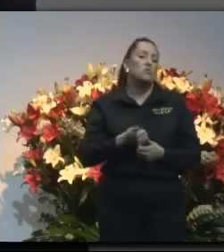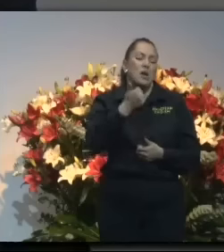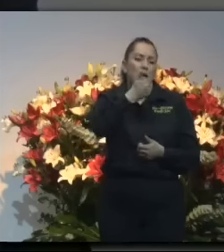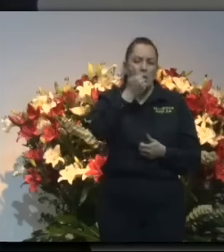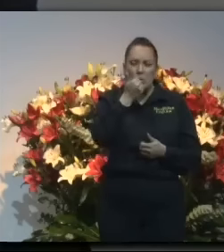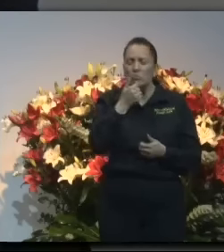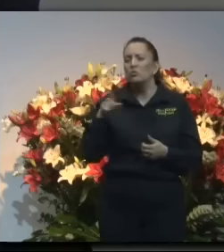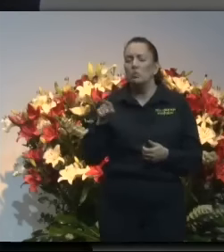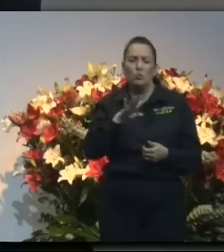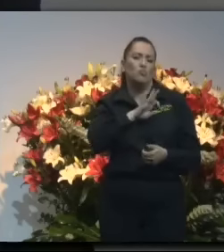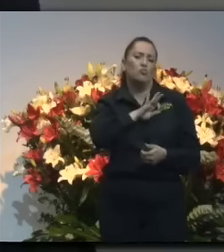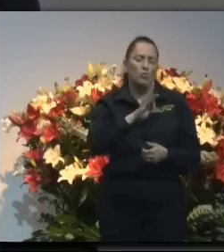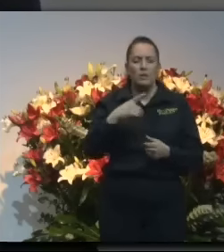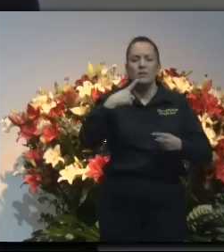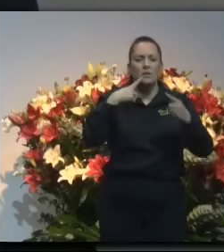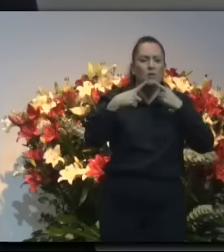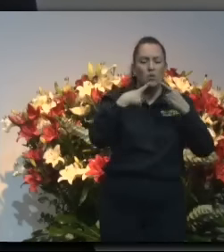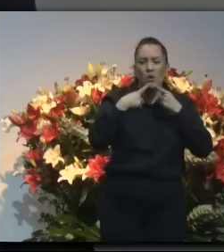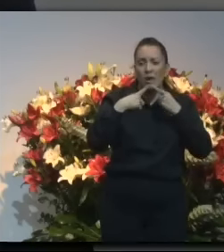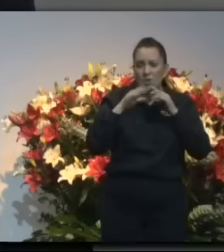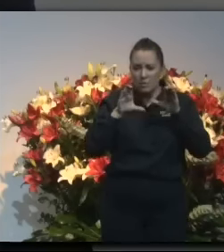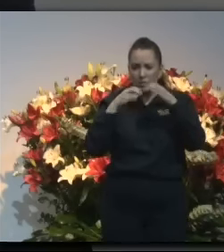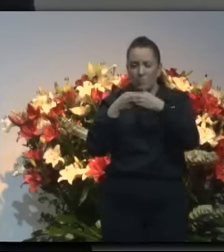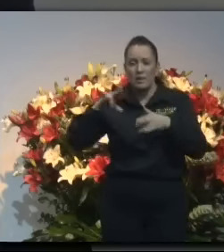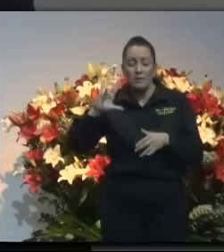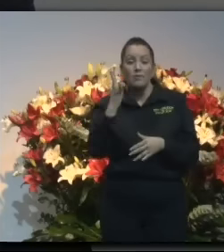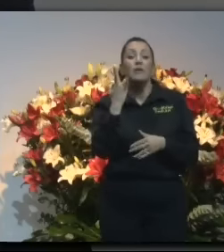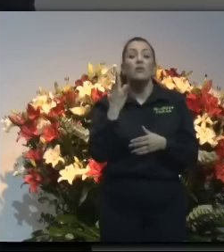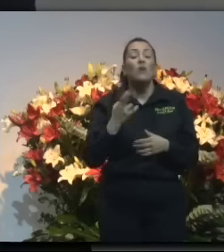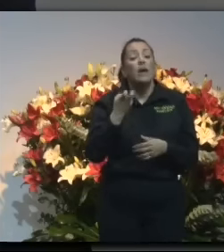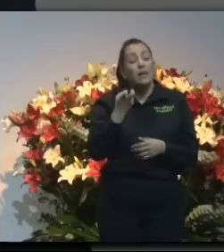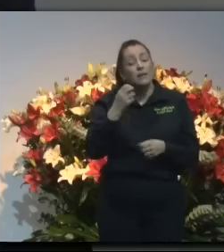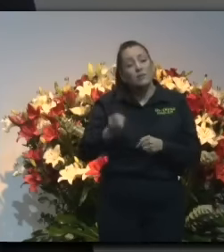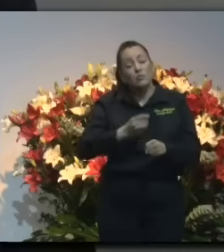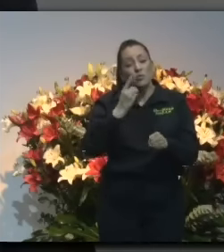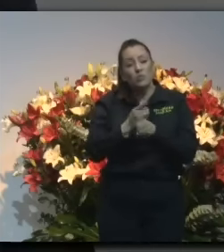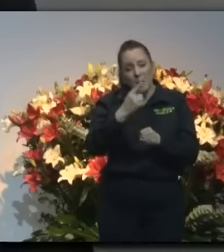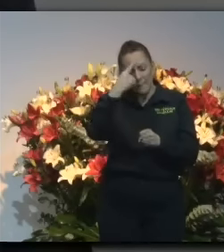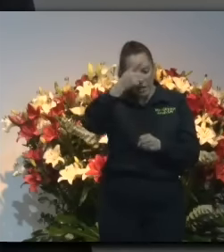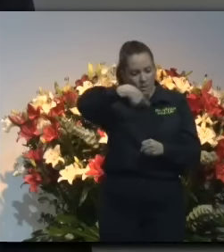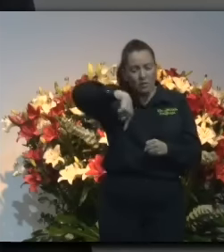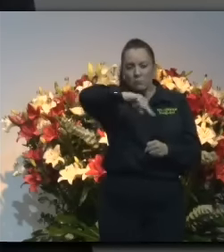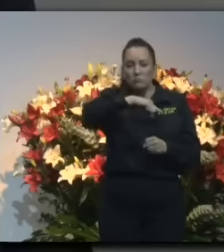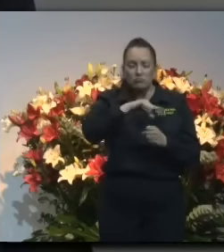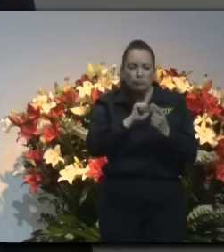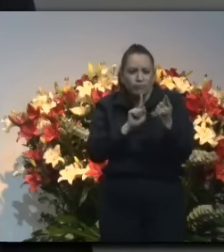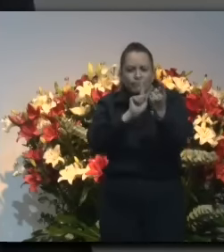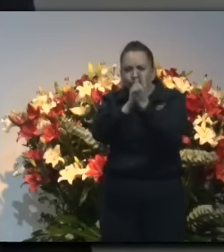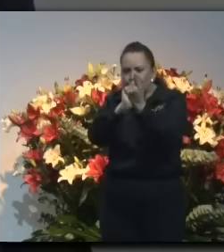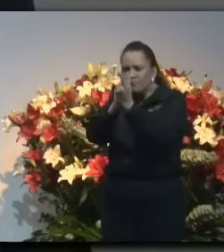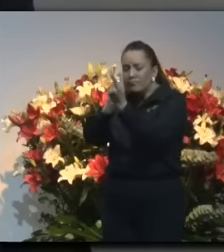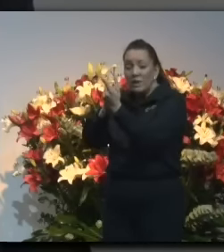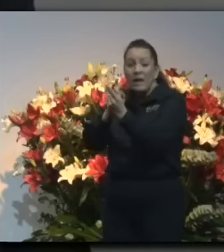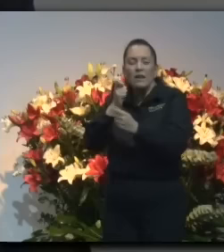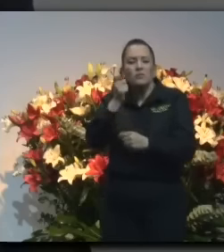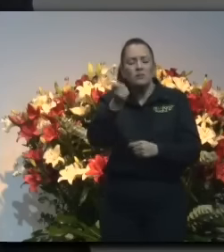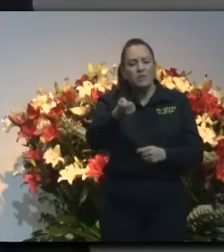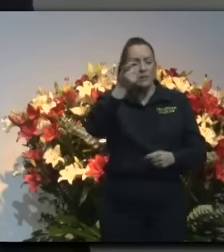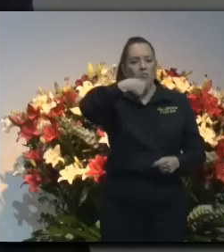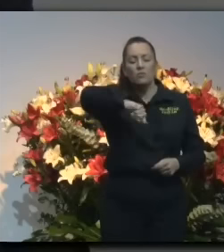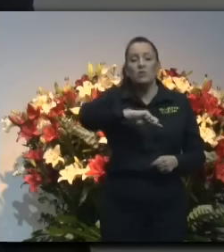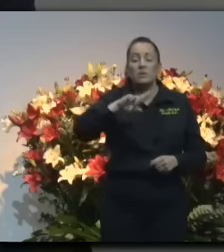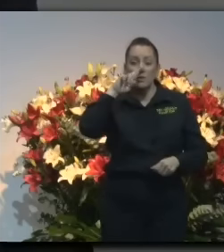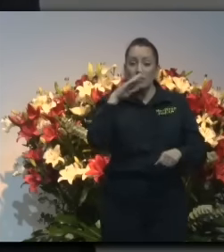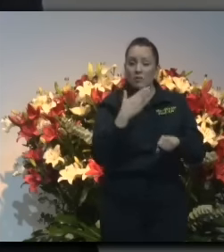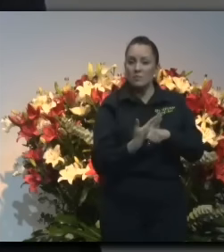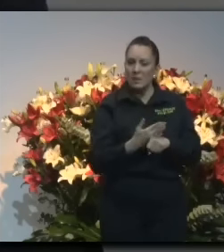comunidad de la Ibero. Al generar este espacio de encuentro, cumplimos con una responsabilidad central para